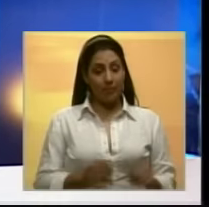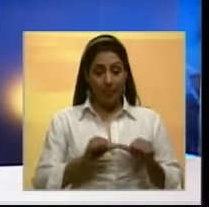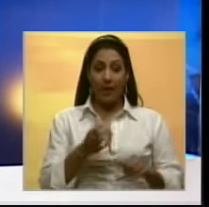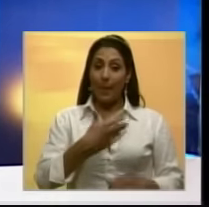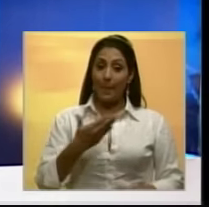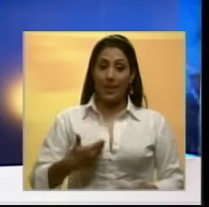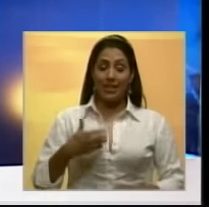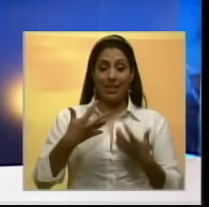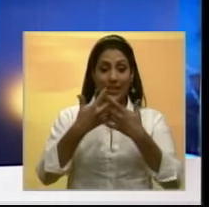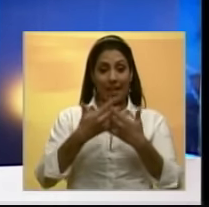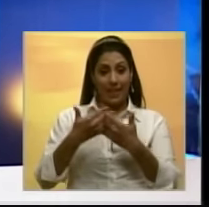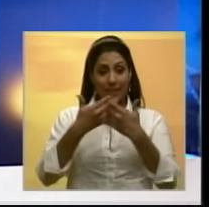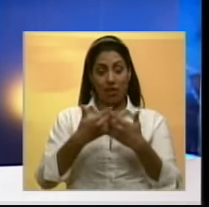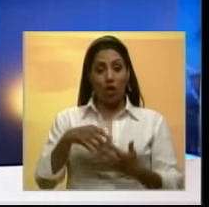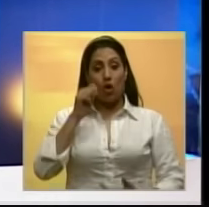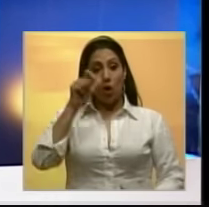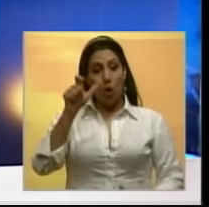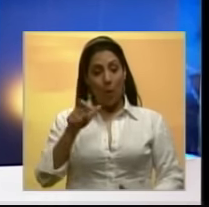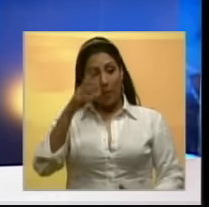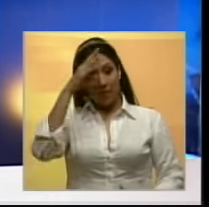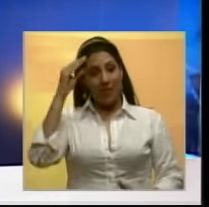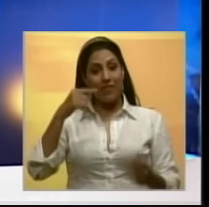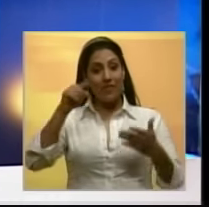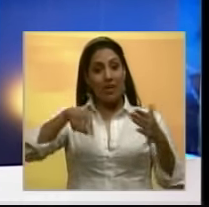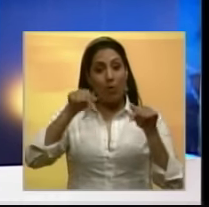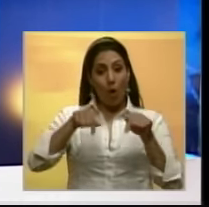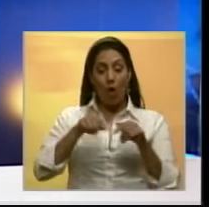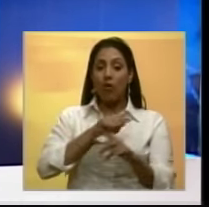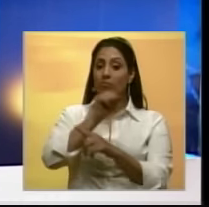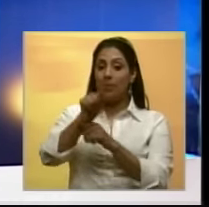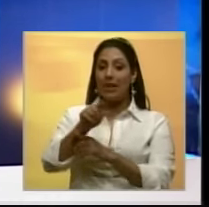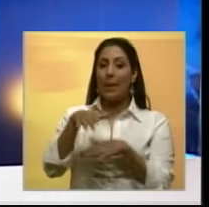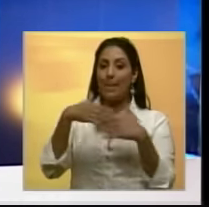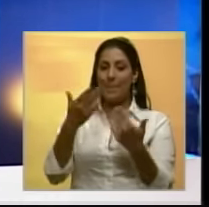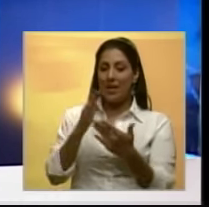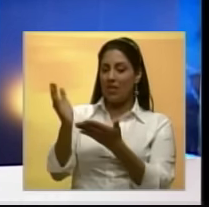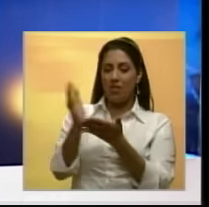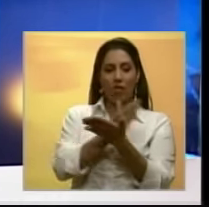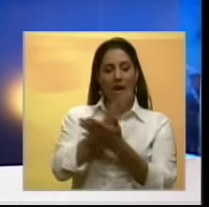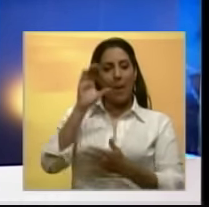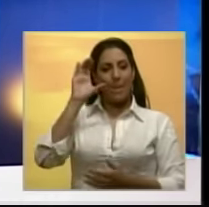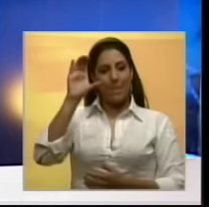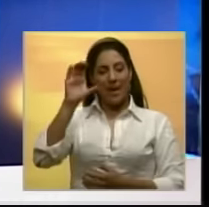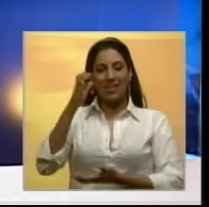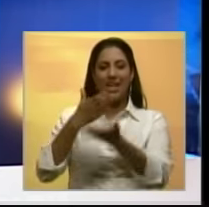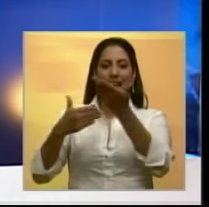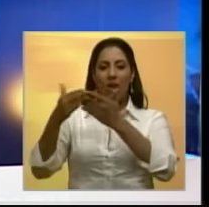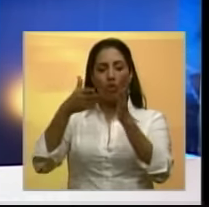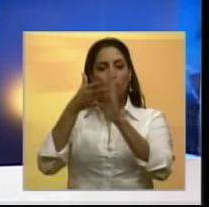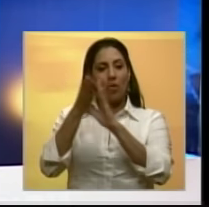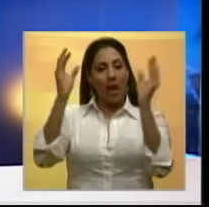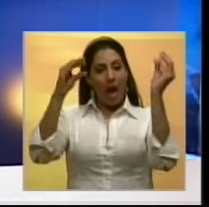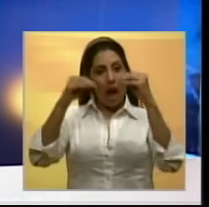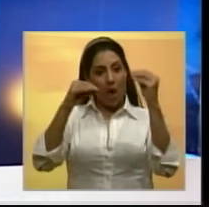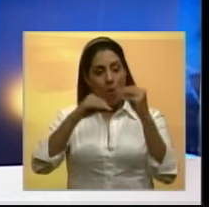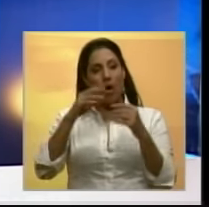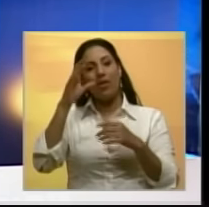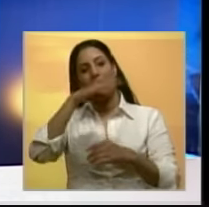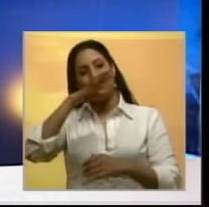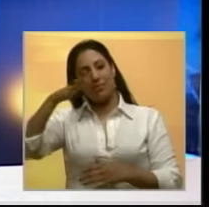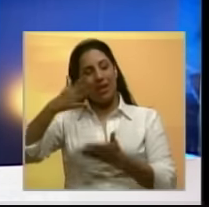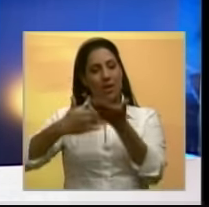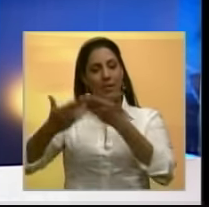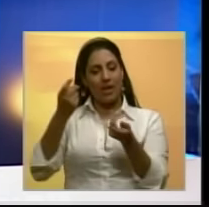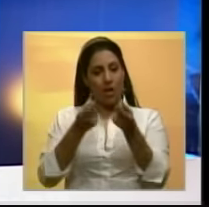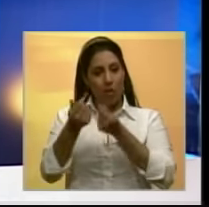El presidente de Estados Unidos, Donald Trump, firmará hoy una orden ejecutiva para retirar a su país de las negociaciones del Acuerdo Transpacífico de